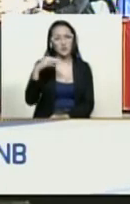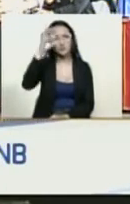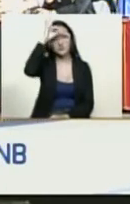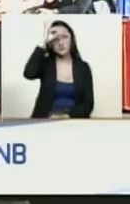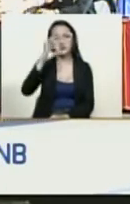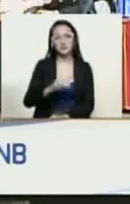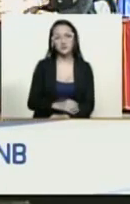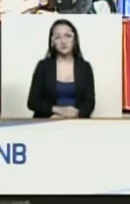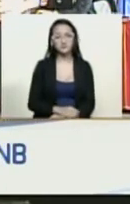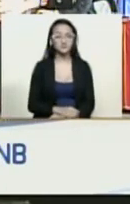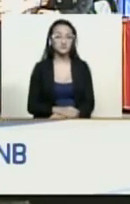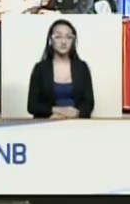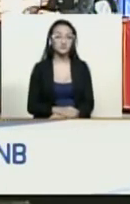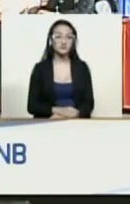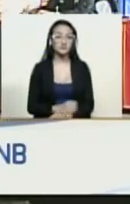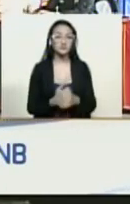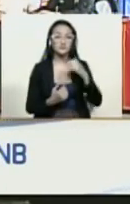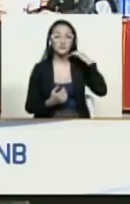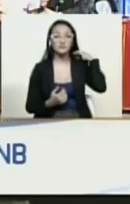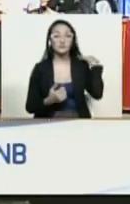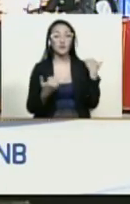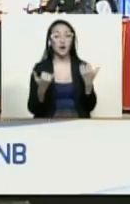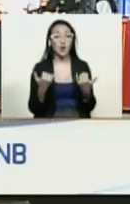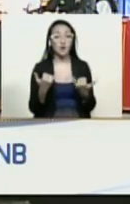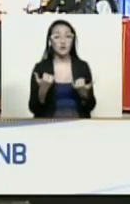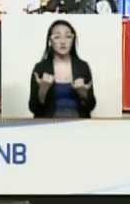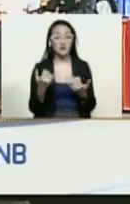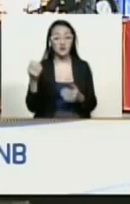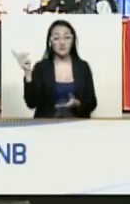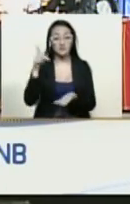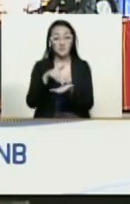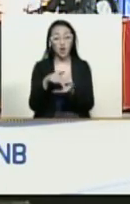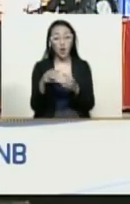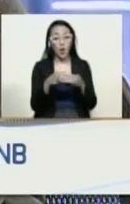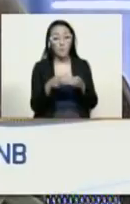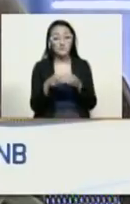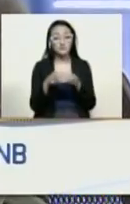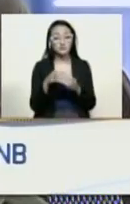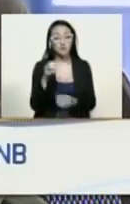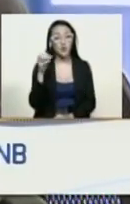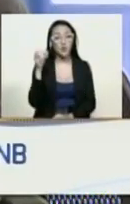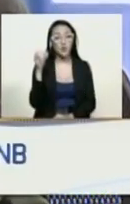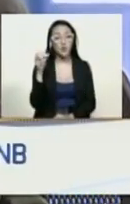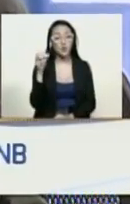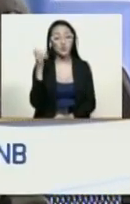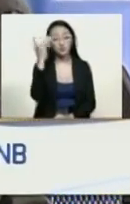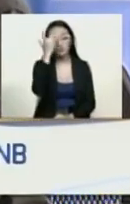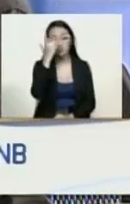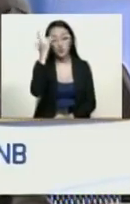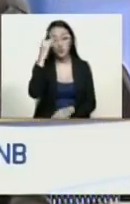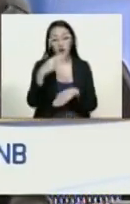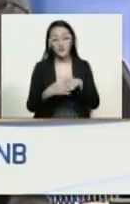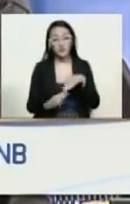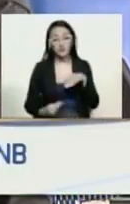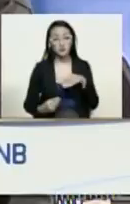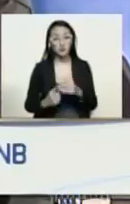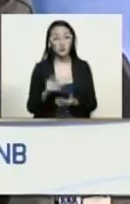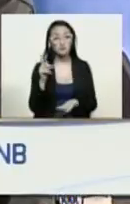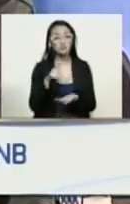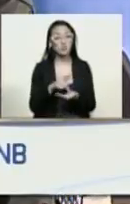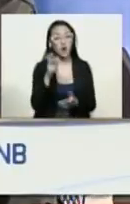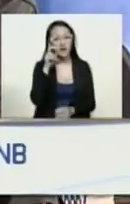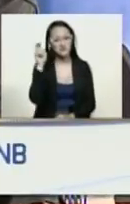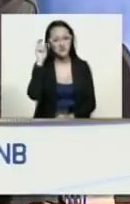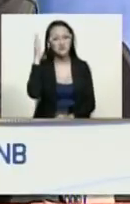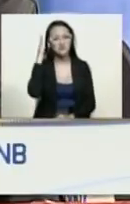¿no? De hecho, recibimos una comisión ahorita de Sudáfrica que está interesada en nuestro modelo policial en la universidad. Trabajamos con ellos. Ya el canciller